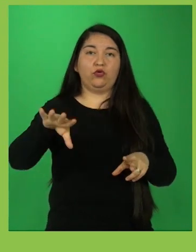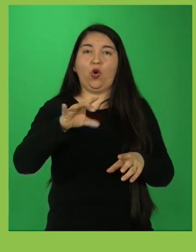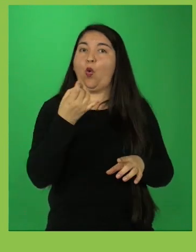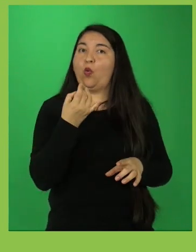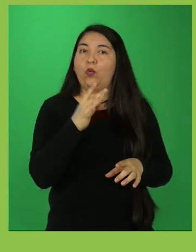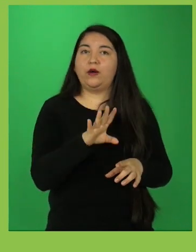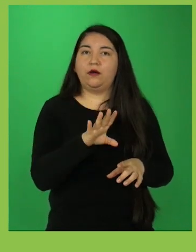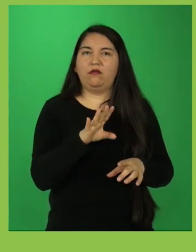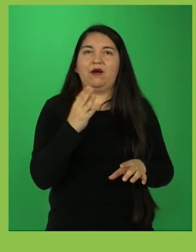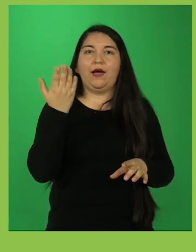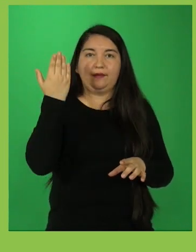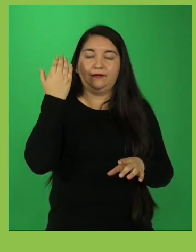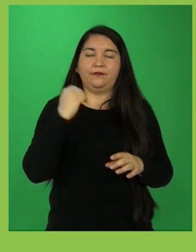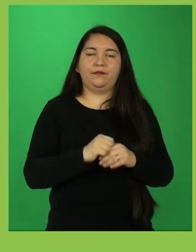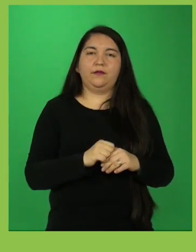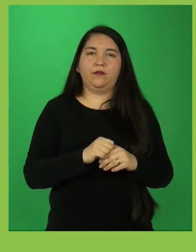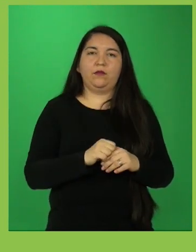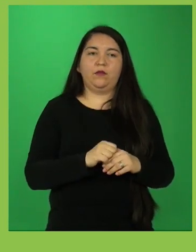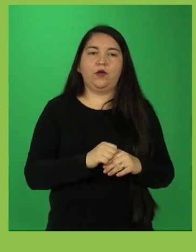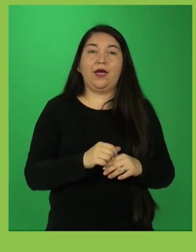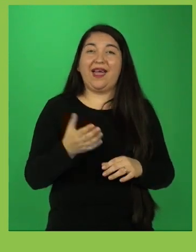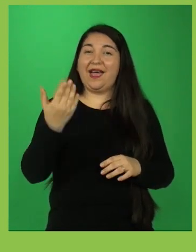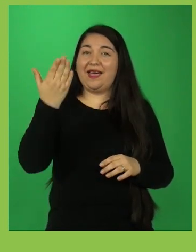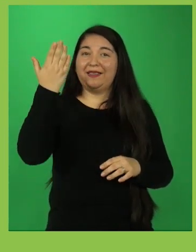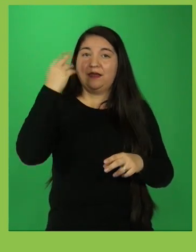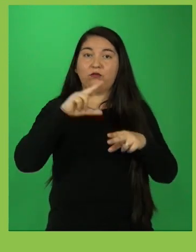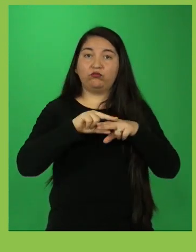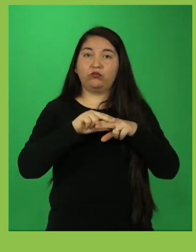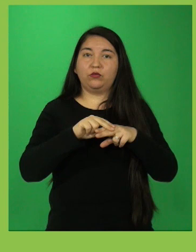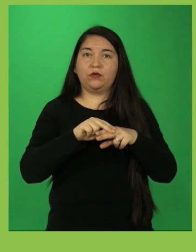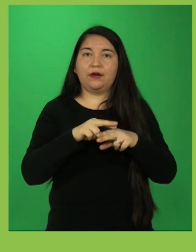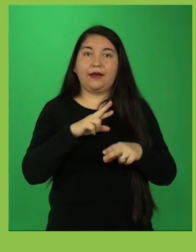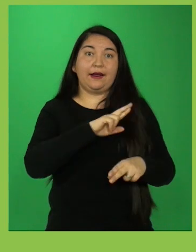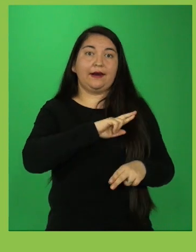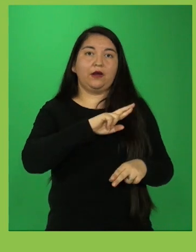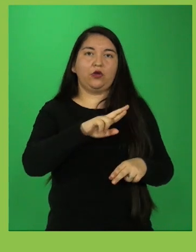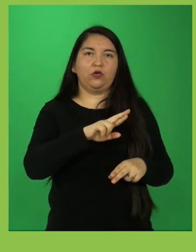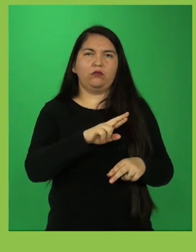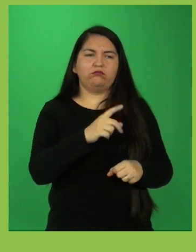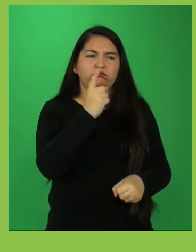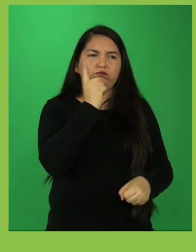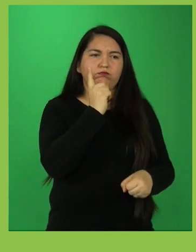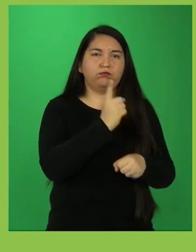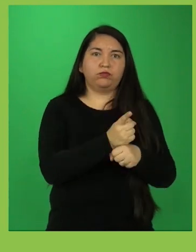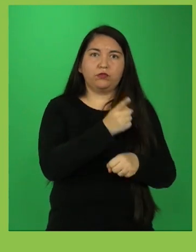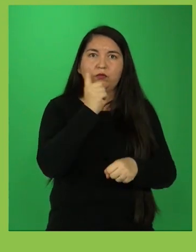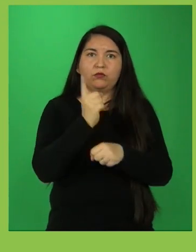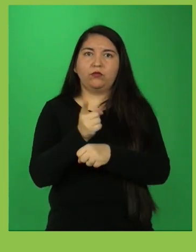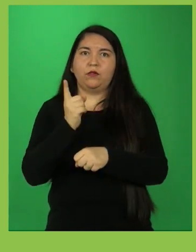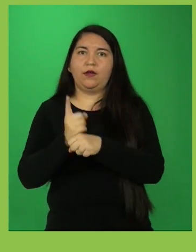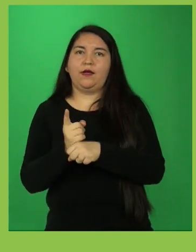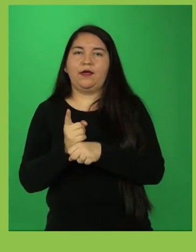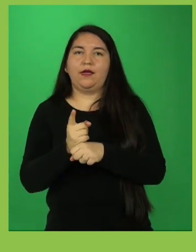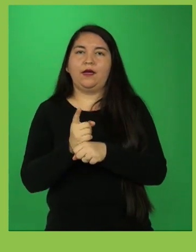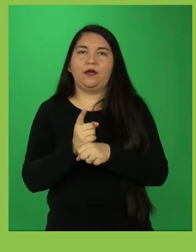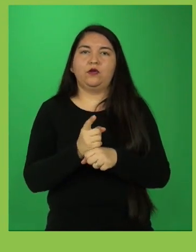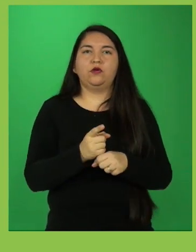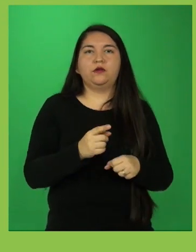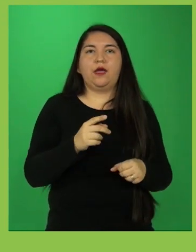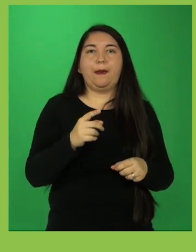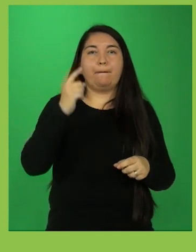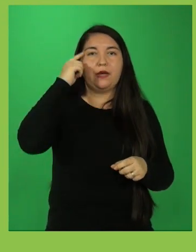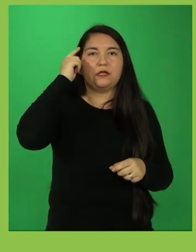antiguamente, históricamente, la religión tenía mucho poder en las decisiones que se tomaban. Entonces, fueron